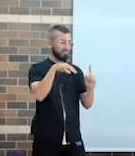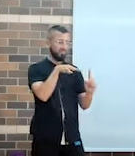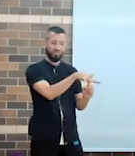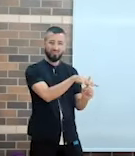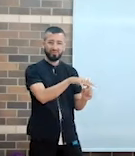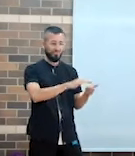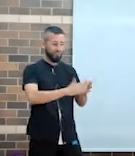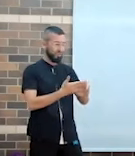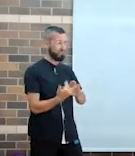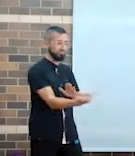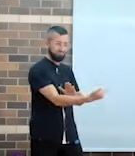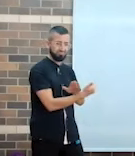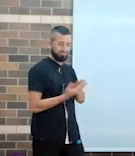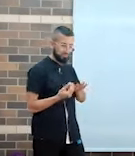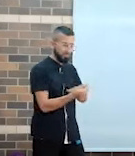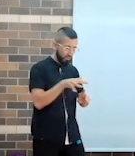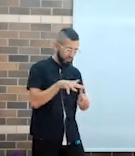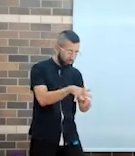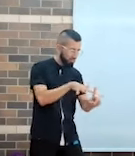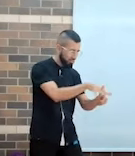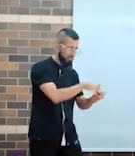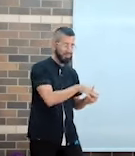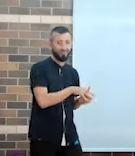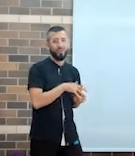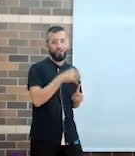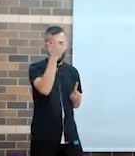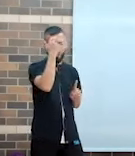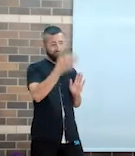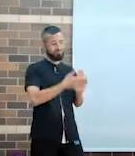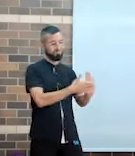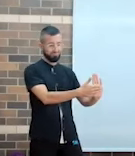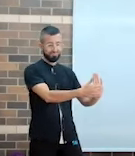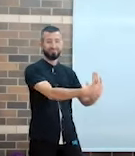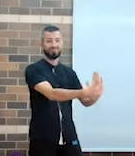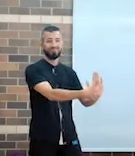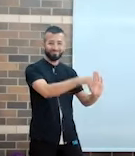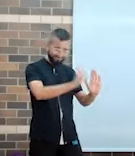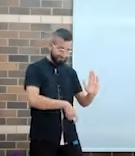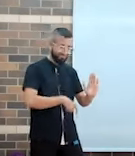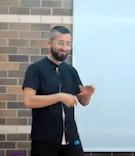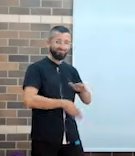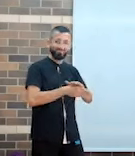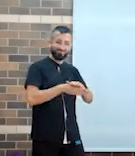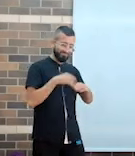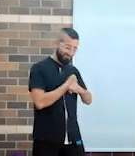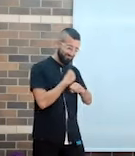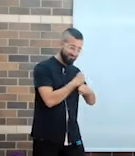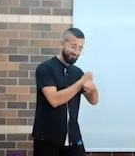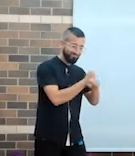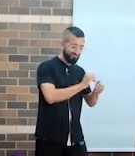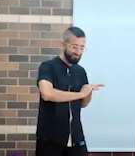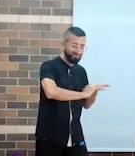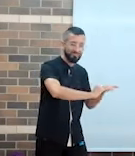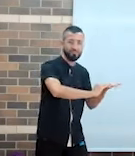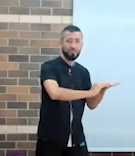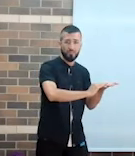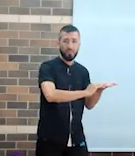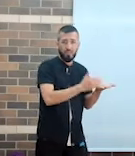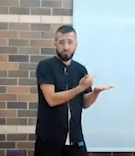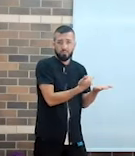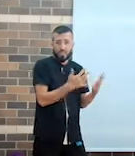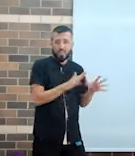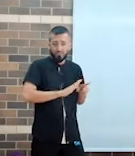y que es evidente y que hay que seguir trabajando, hay que seguirla sanando, pero que se está haciendo, ¿sí?